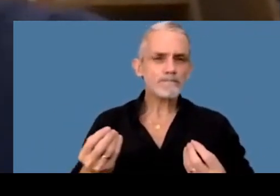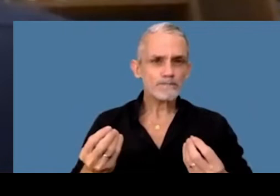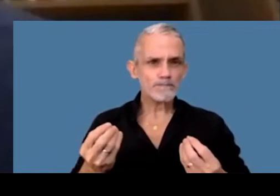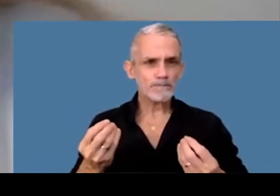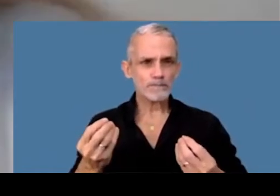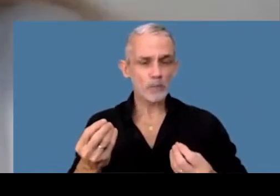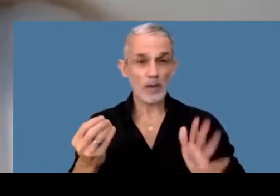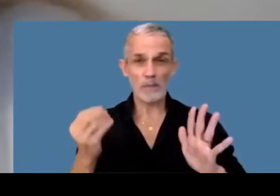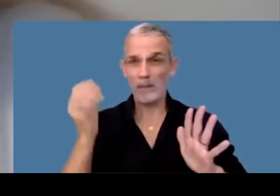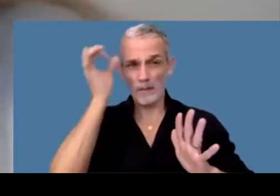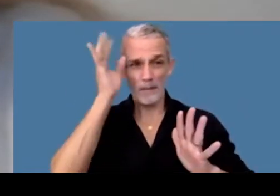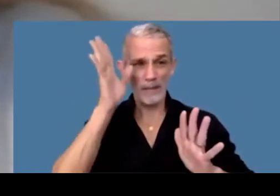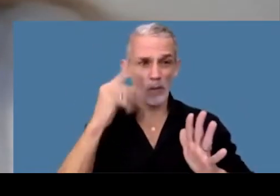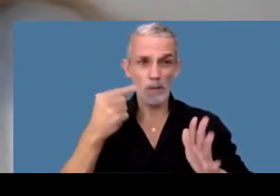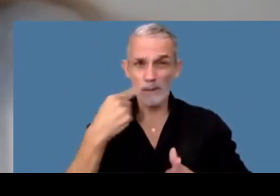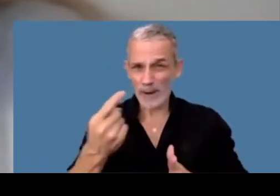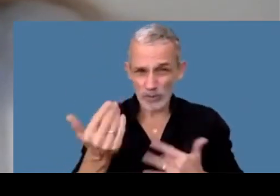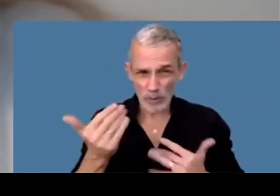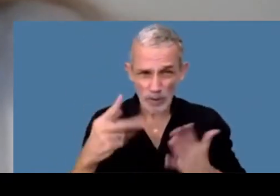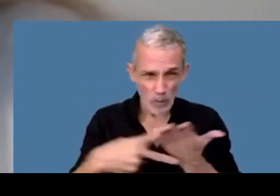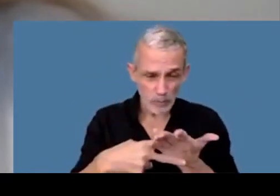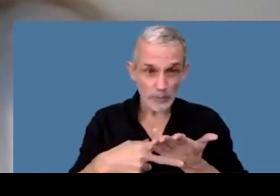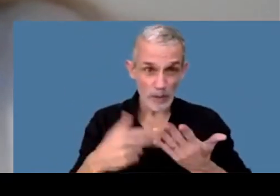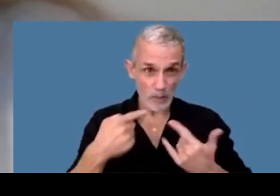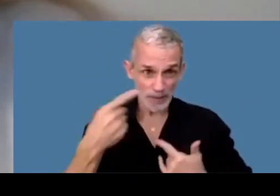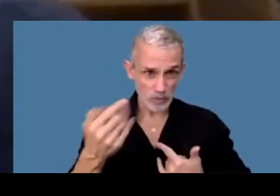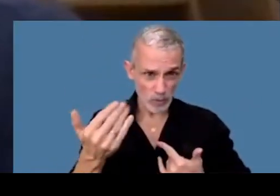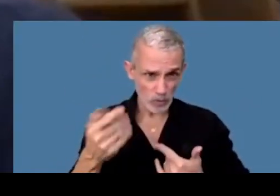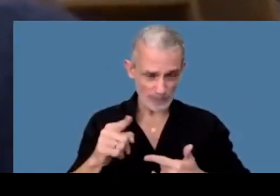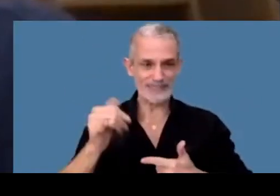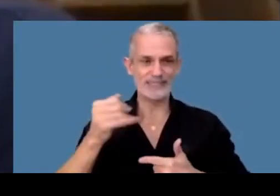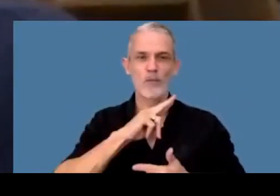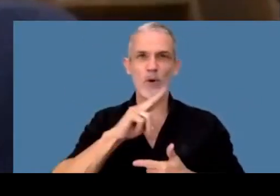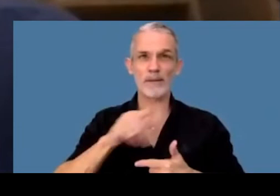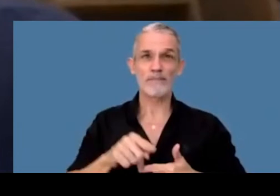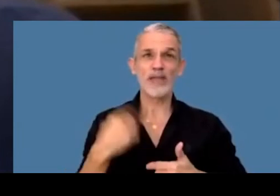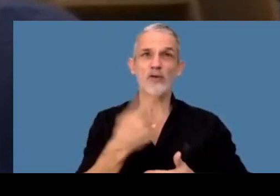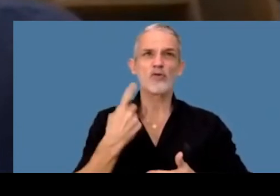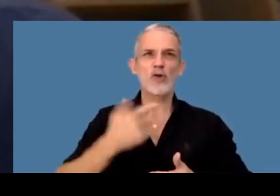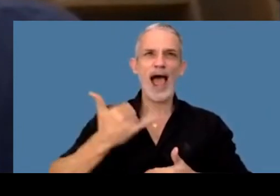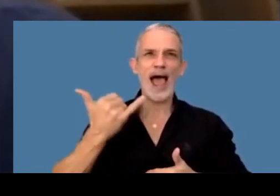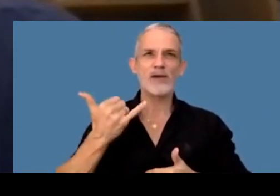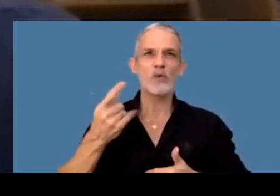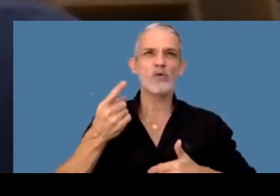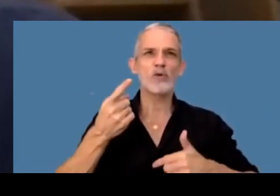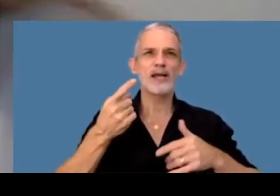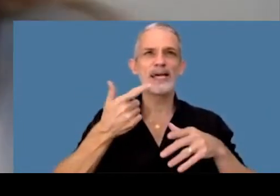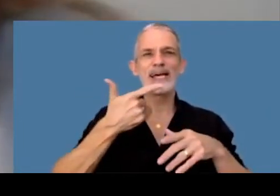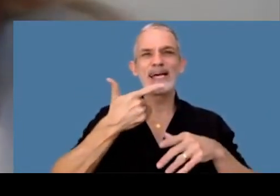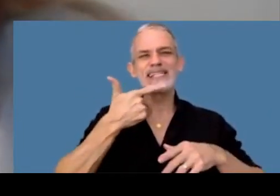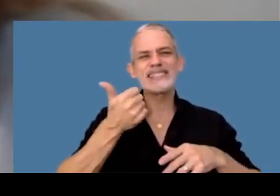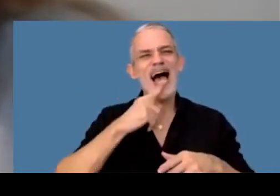plantea esto? ¿Puedo hacer una preguntita? Sí, ¿cómo ¿Puedo no? hacer una pregunta? Sí, ¿cómo no? Nosotros tenemos un satélite ahí,